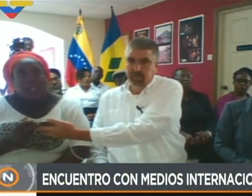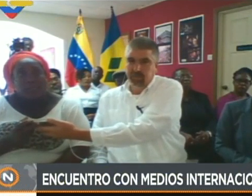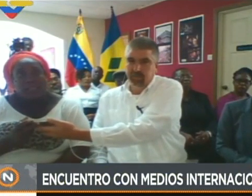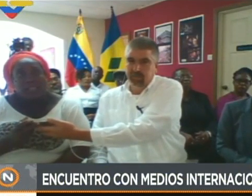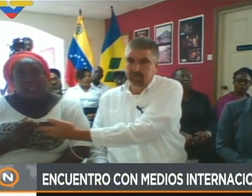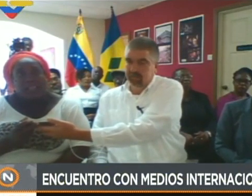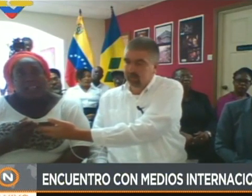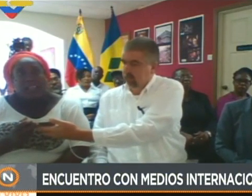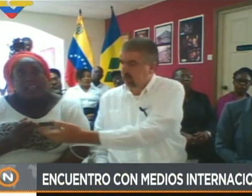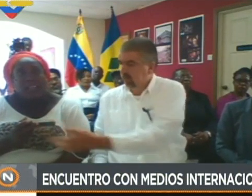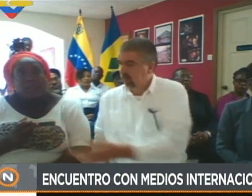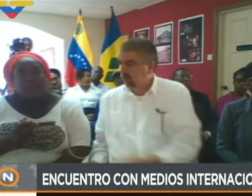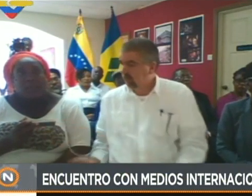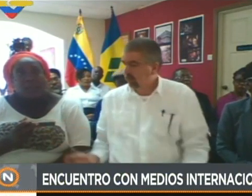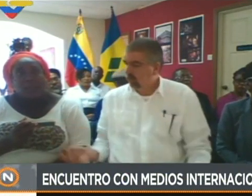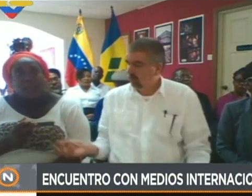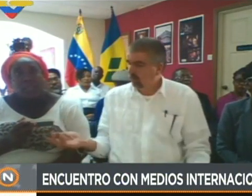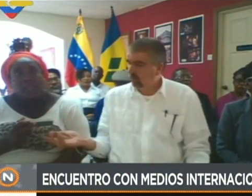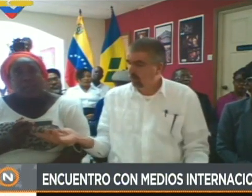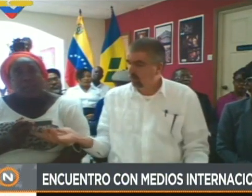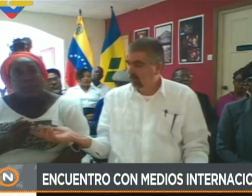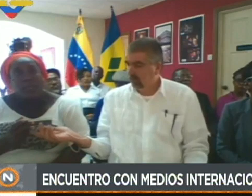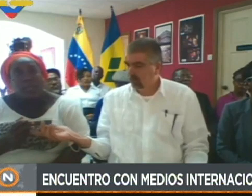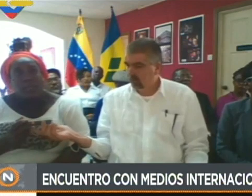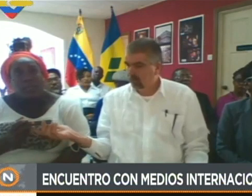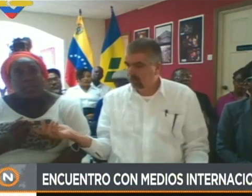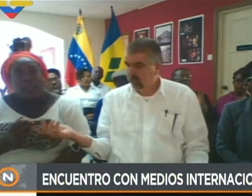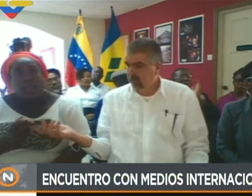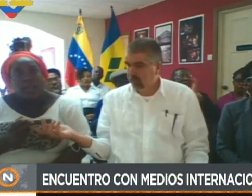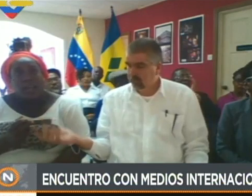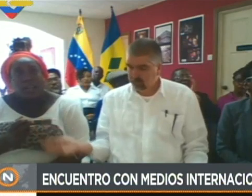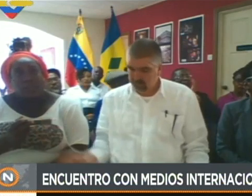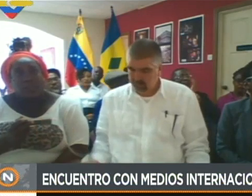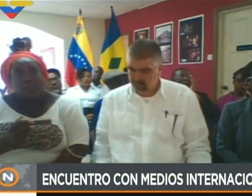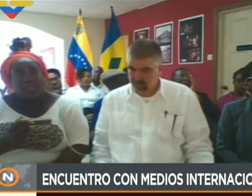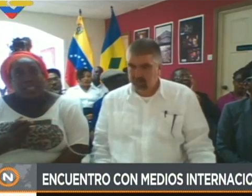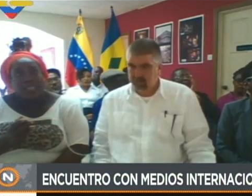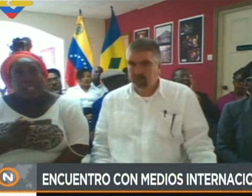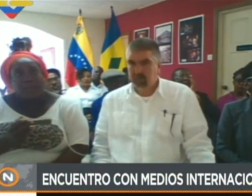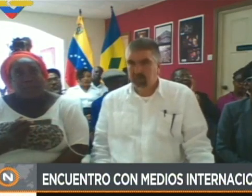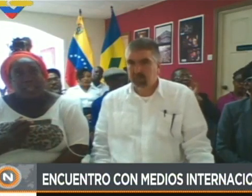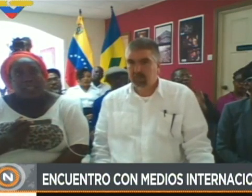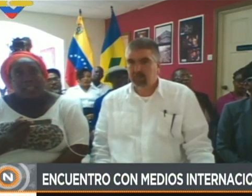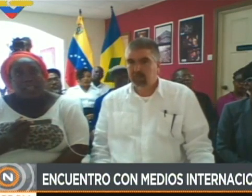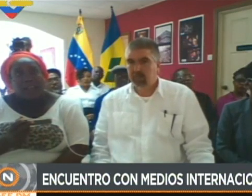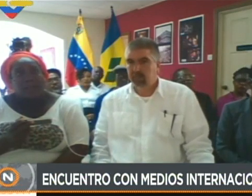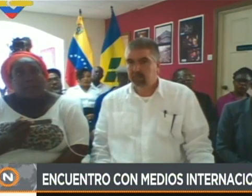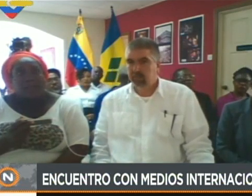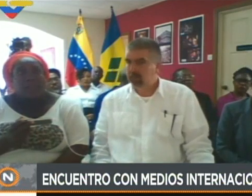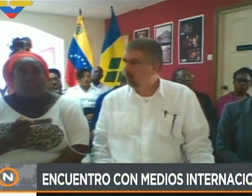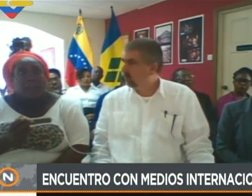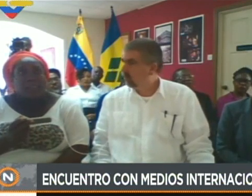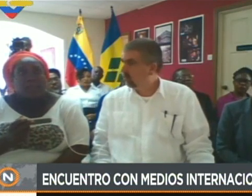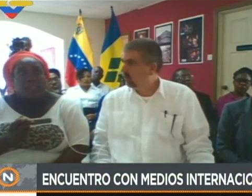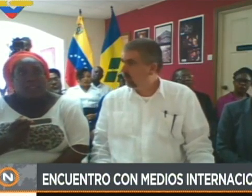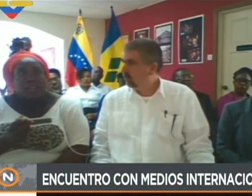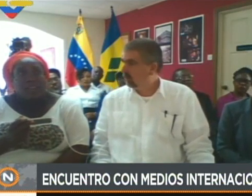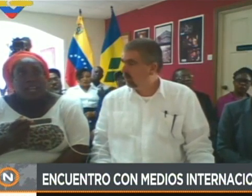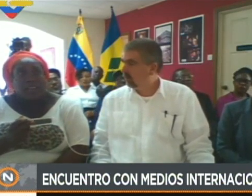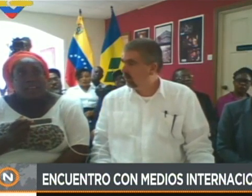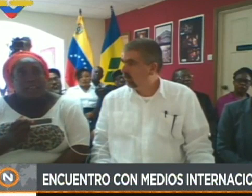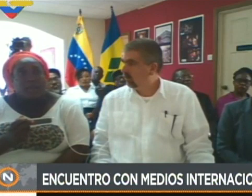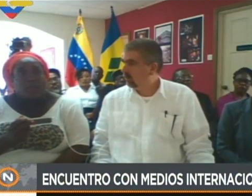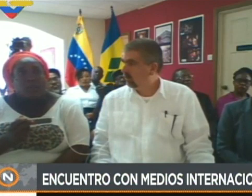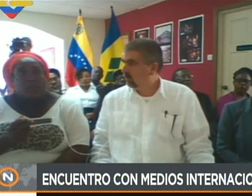usted, presidente, y el pueblo de Venezuela. A nosotros en San Vicente da un abrazo de